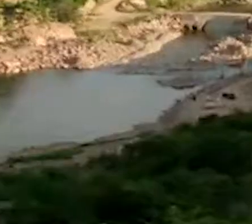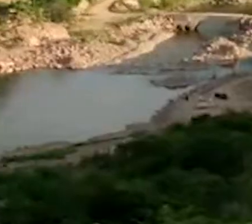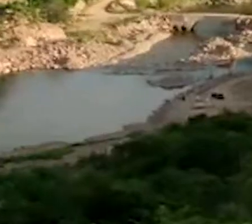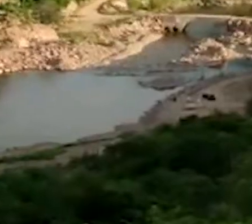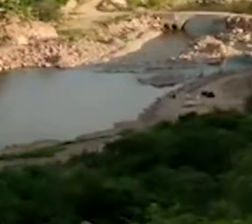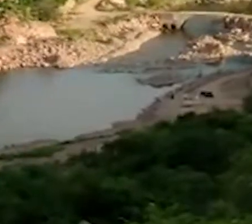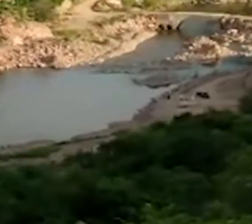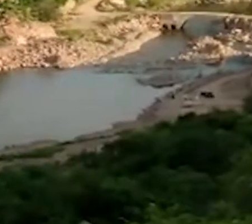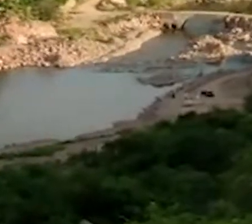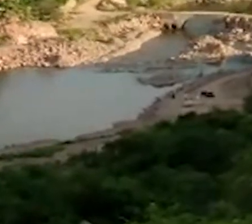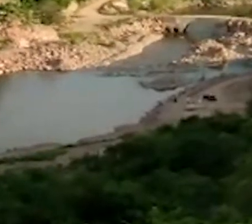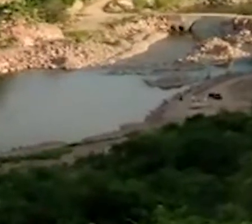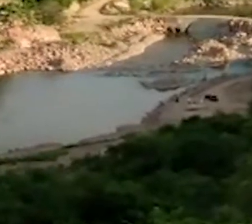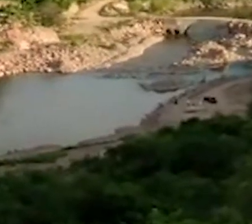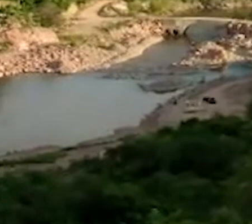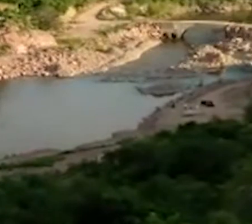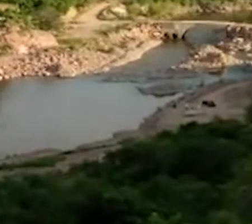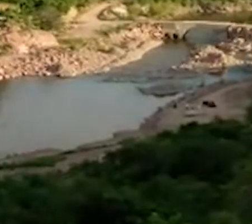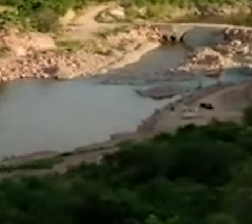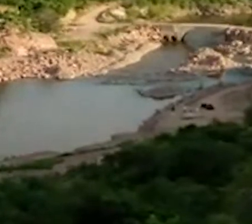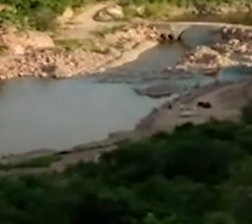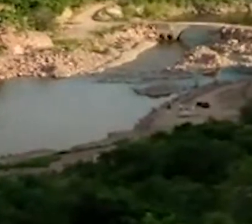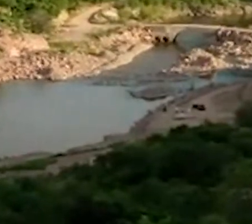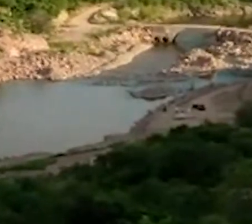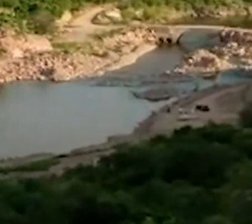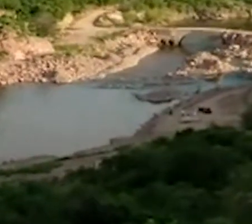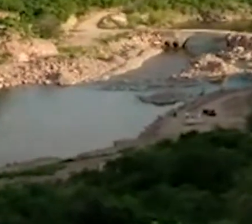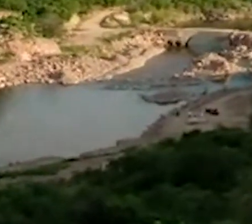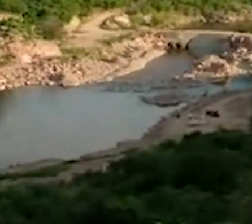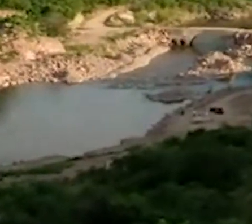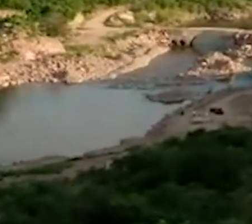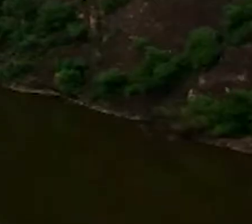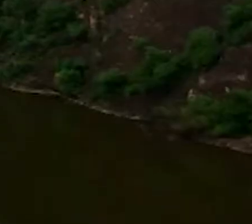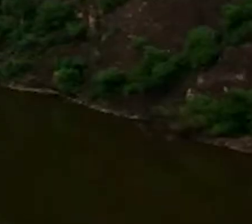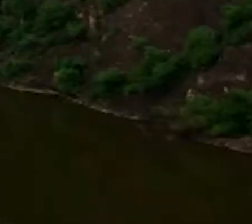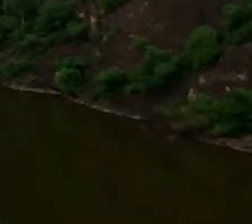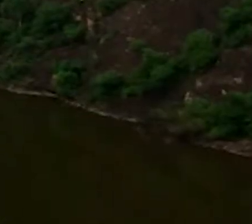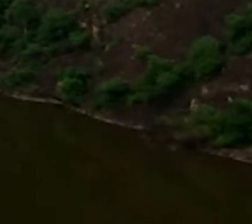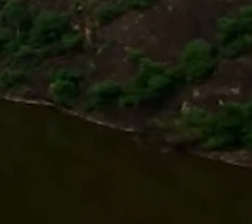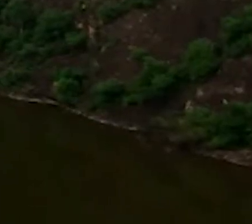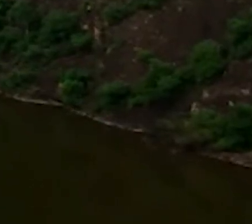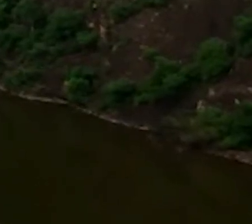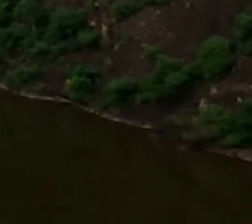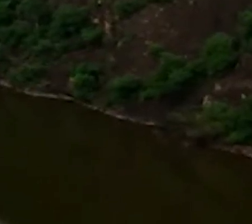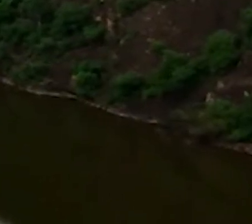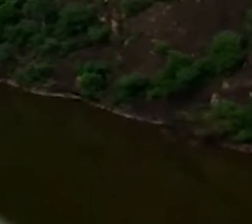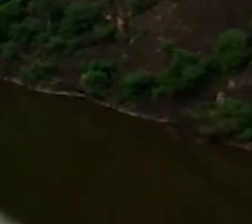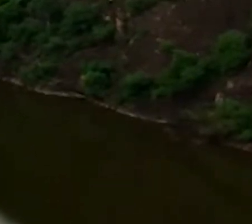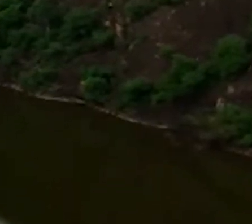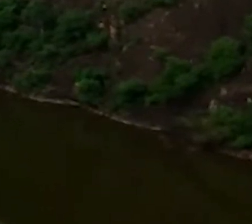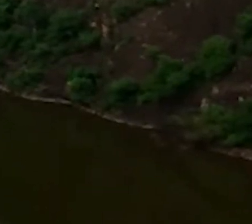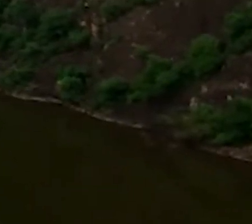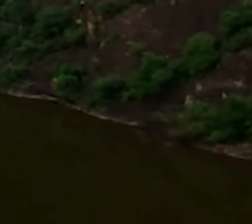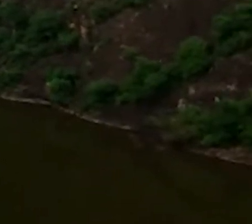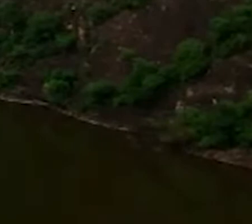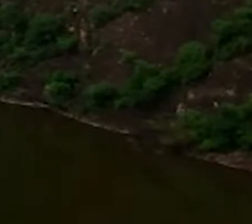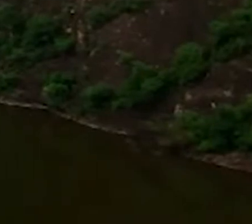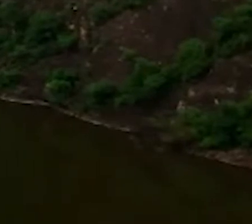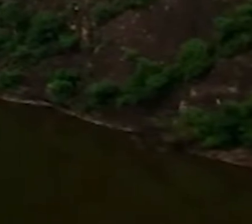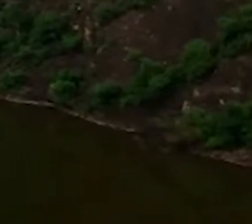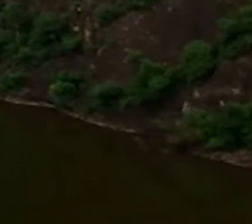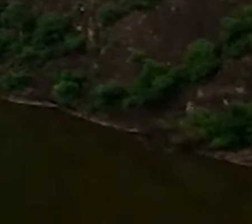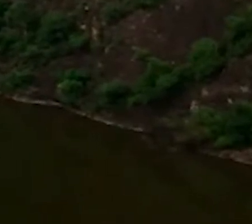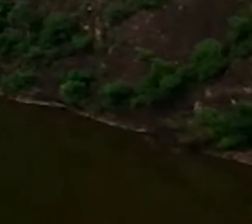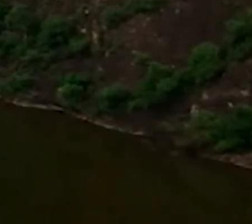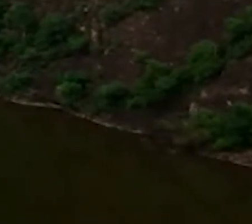se mantenía en contra de su construcción, alegando que violaba los derechos de su pueblo indígena. Aún así, se logró